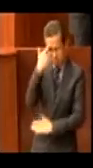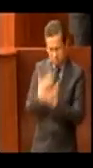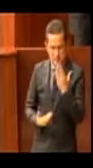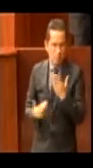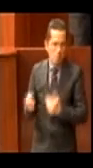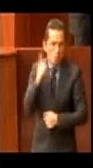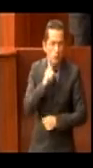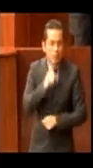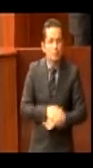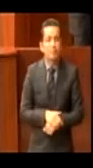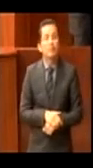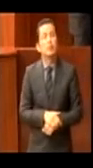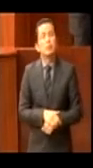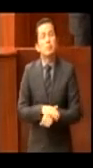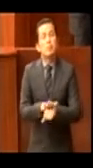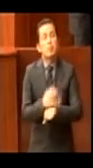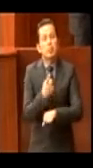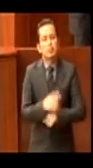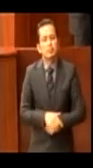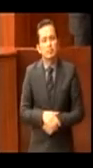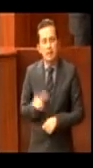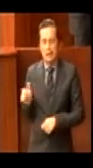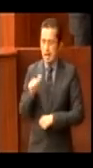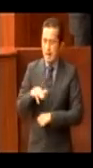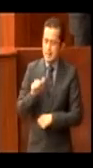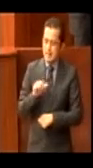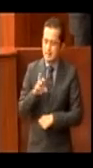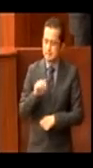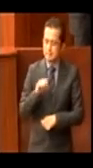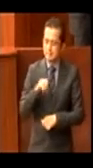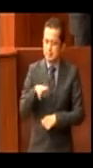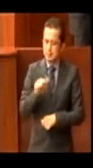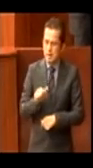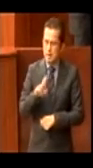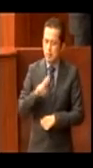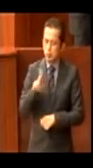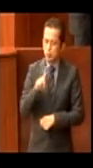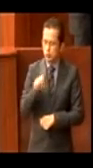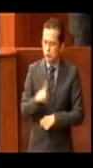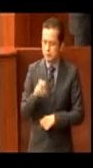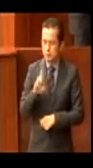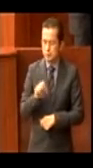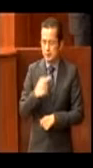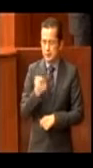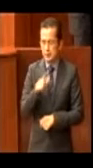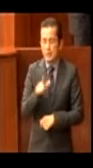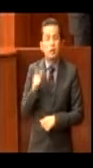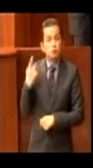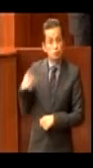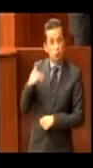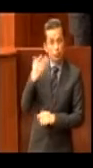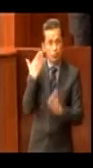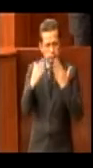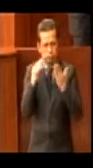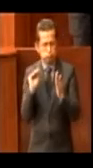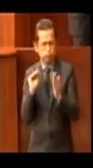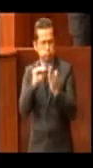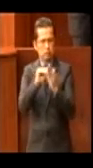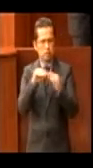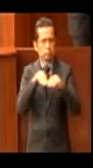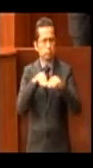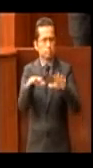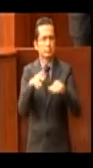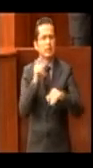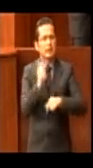derivó de un comentario que anna cristina ruiz rangel publicó en su cuenta de facebook que se relacionó con la